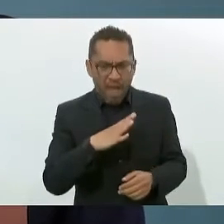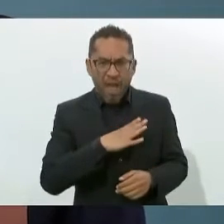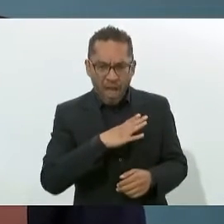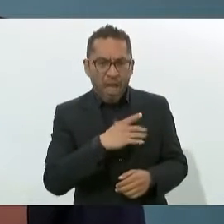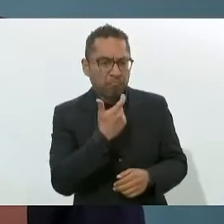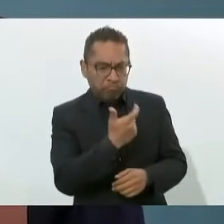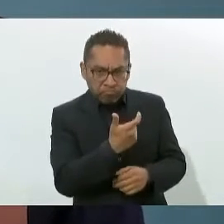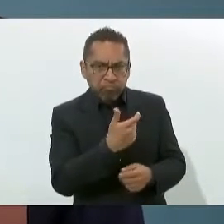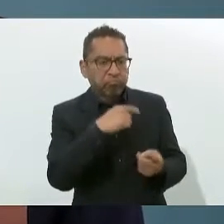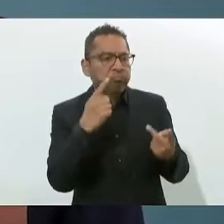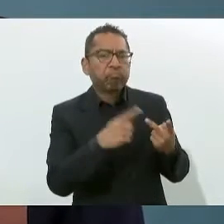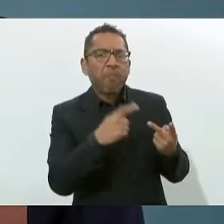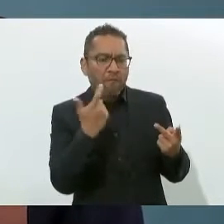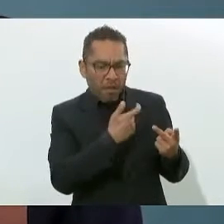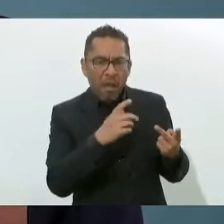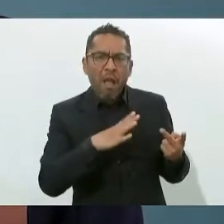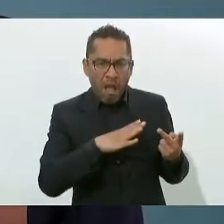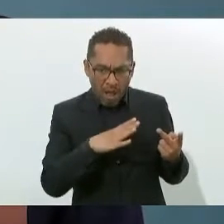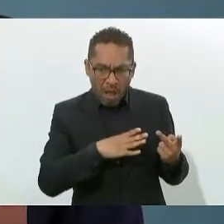necesarios,